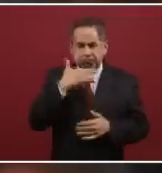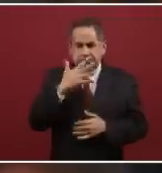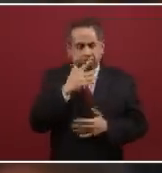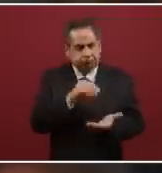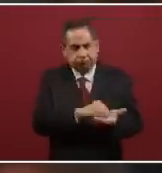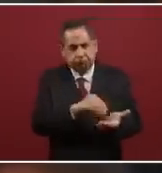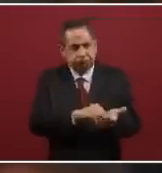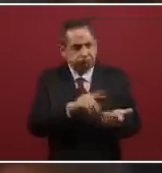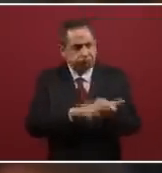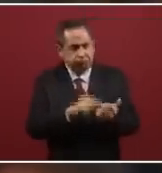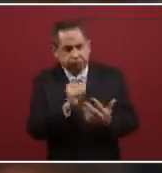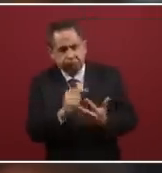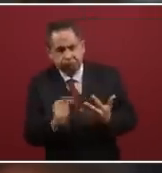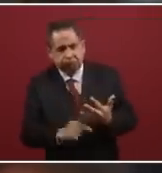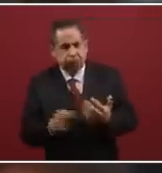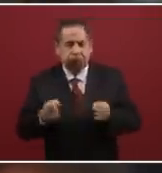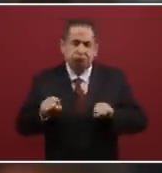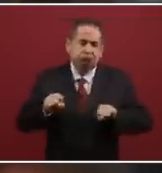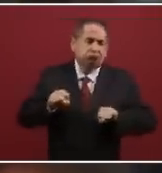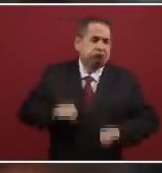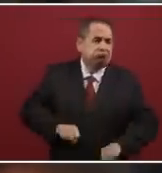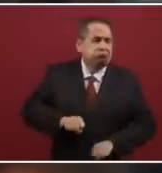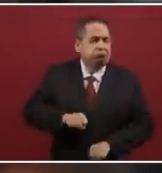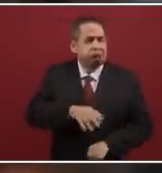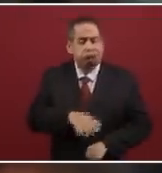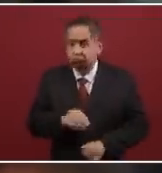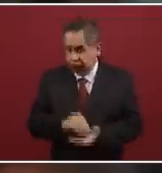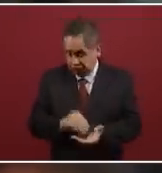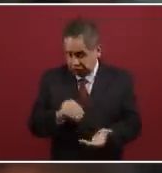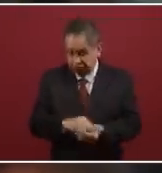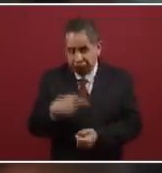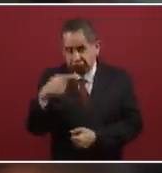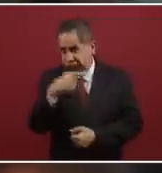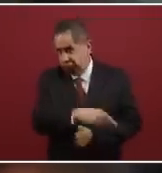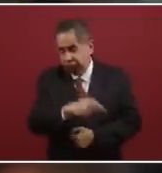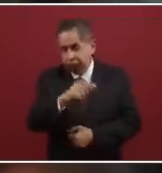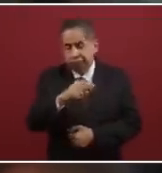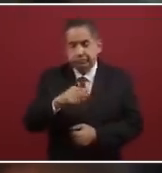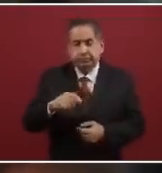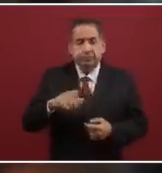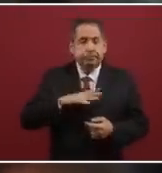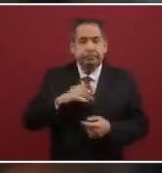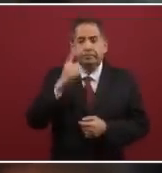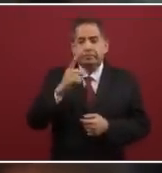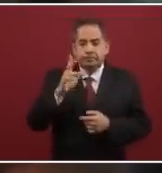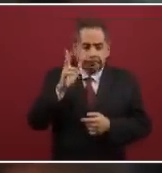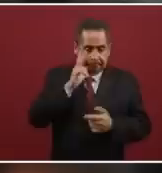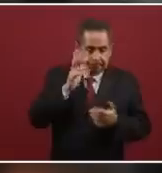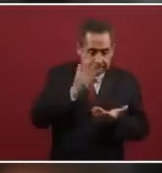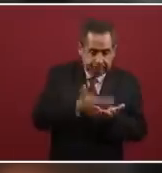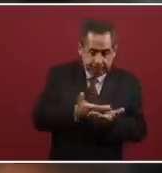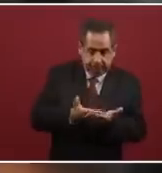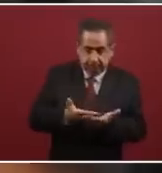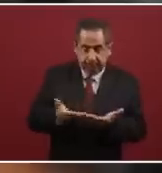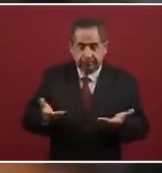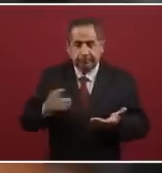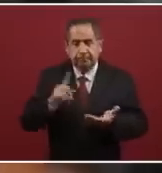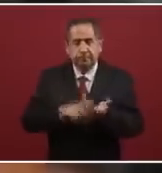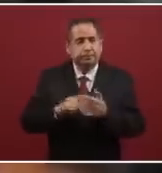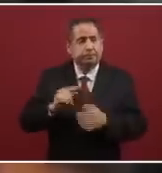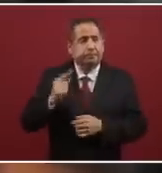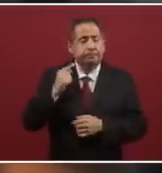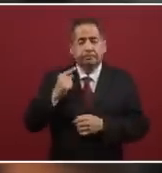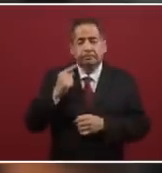siguen ejerciendo. Hay nepotismo, hay un caso que ya documentamos, el trienio